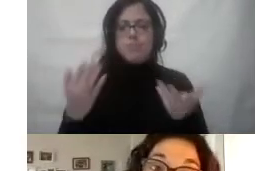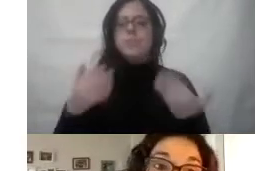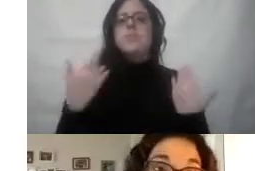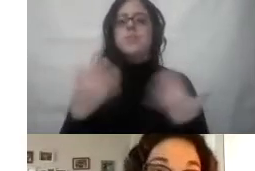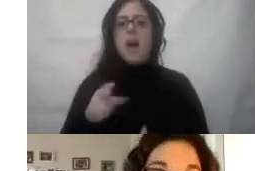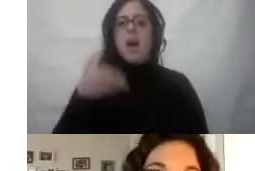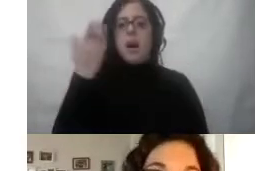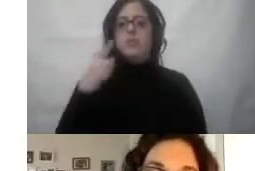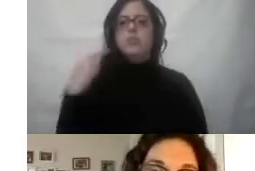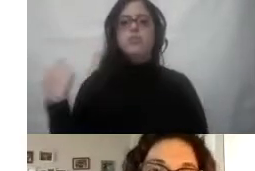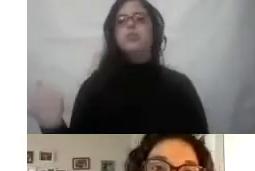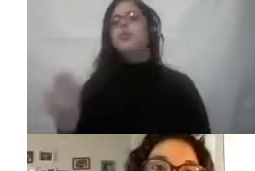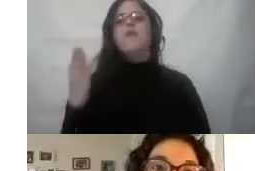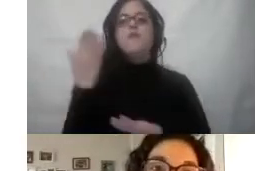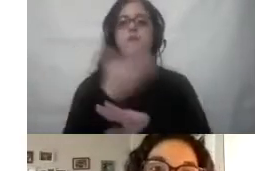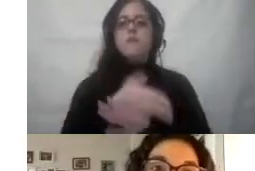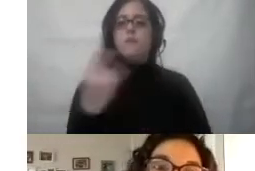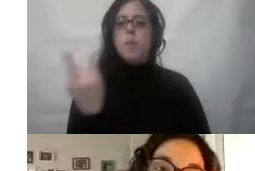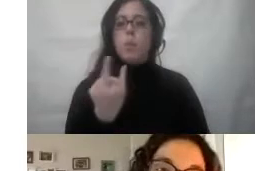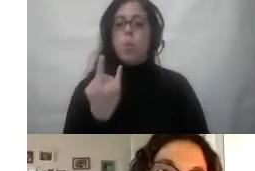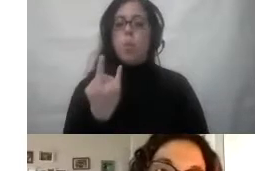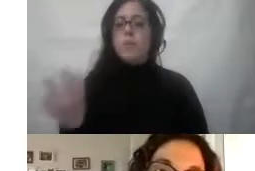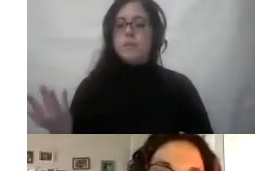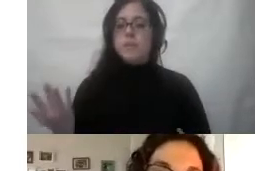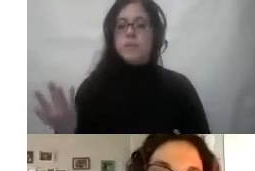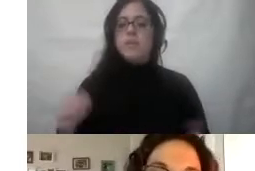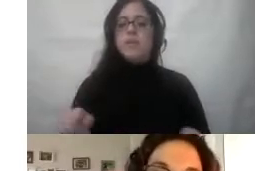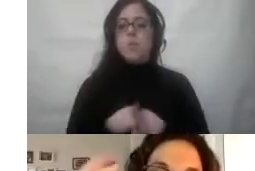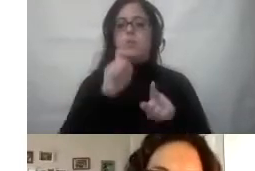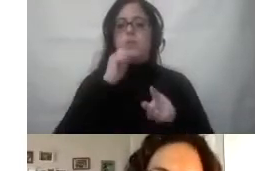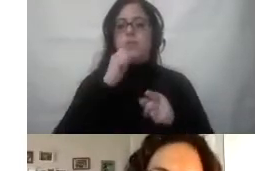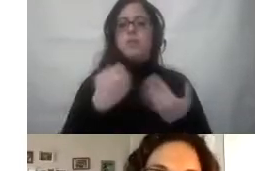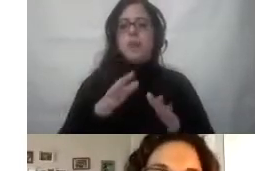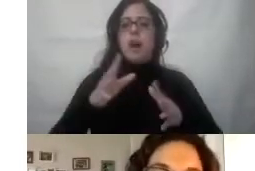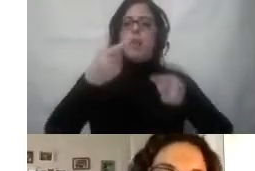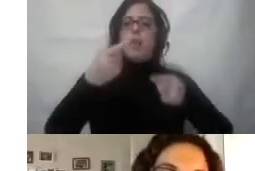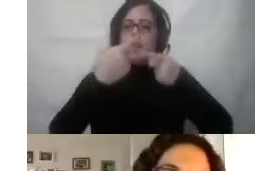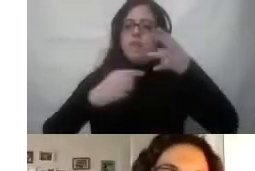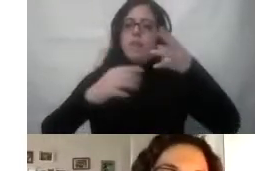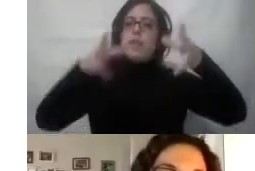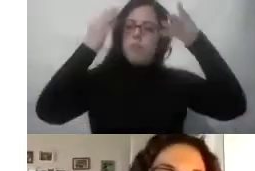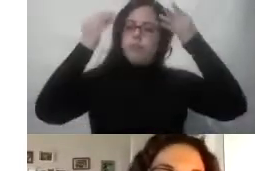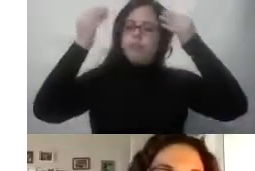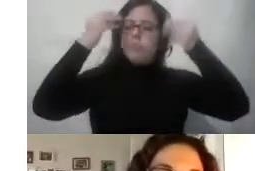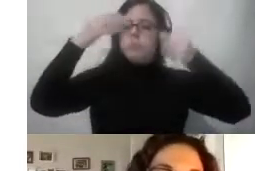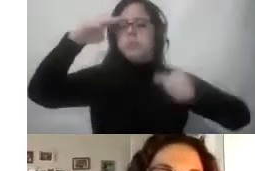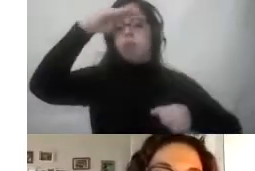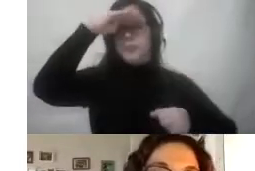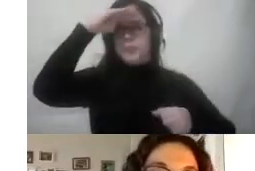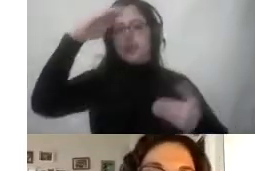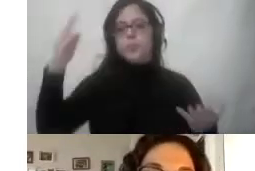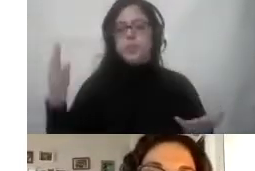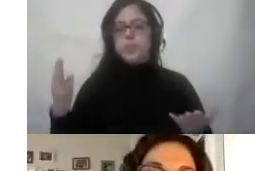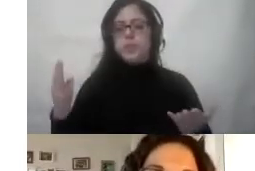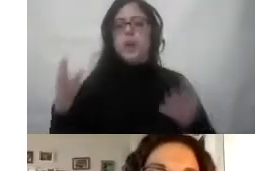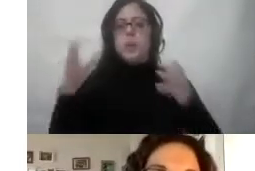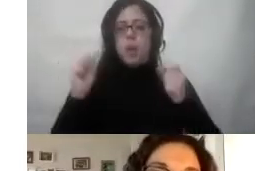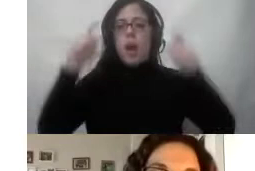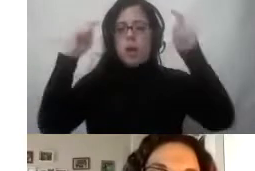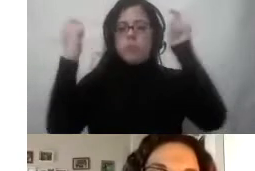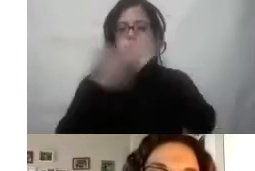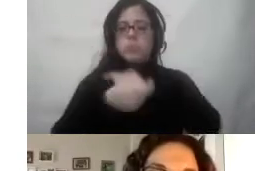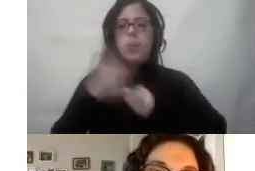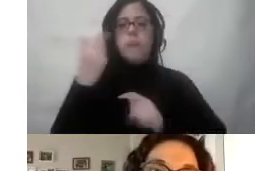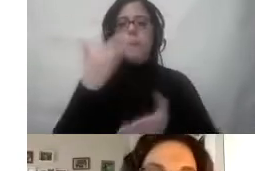a la universidad, ¿verdad?, pasar por una serie de experiencias para tener esta mirada. Y nuestra propuesta es que, bueno, la